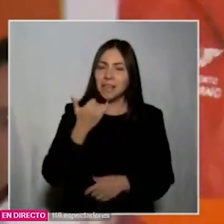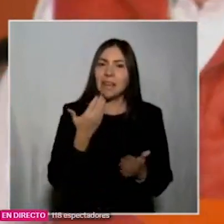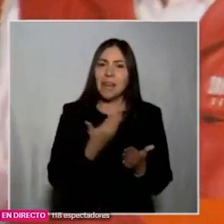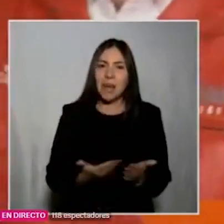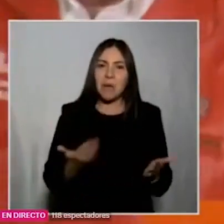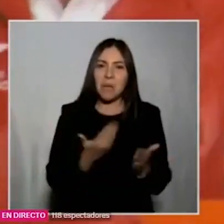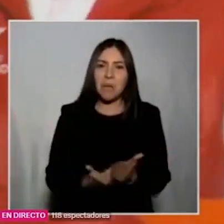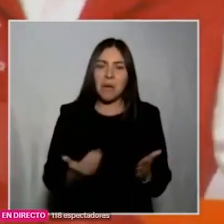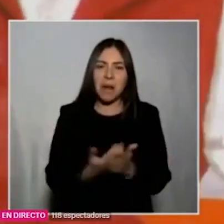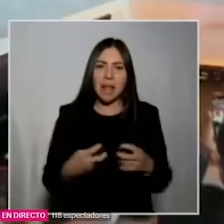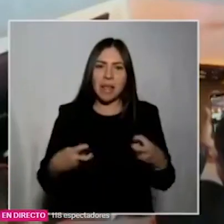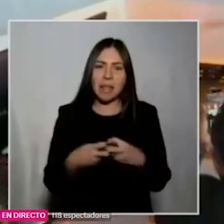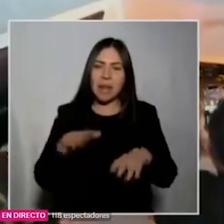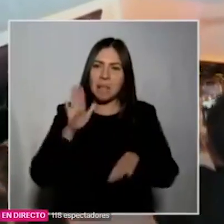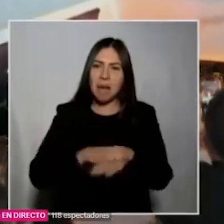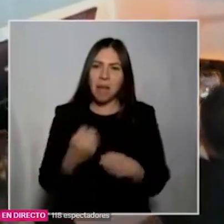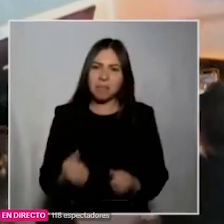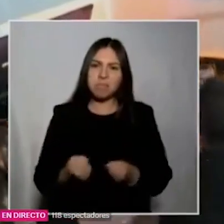que nunca.